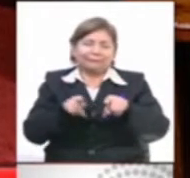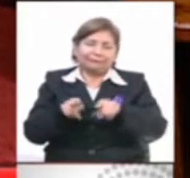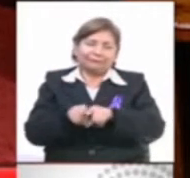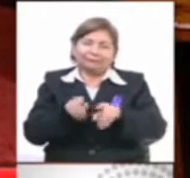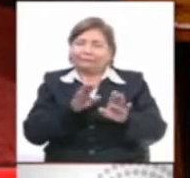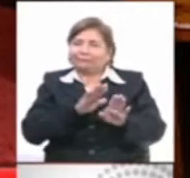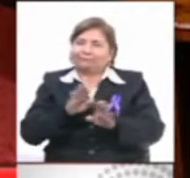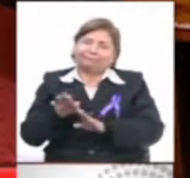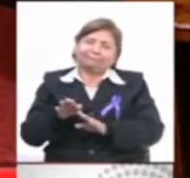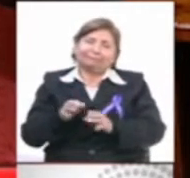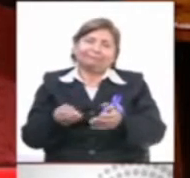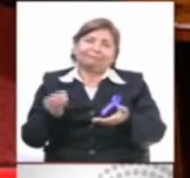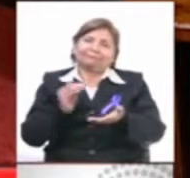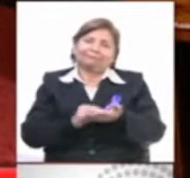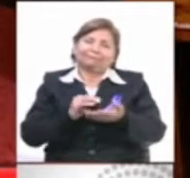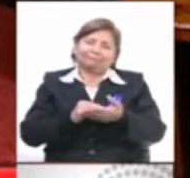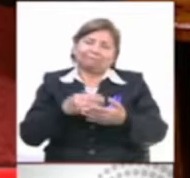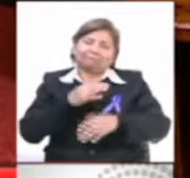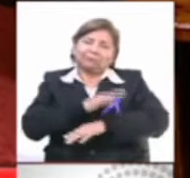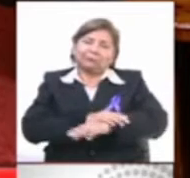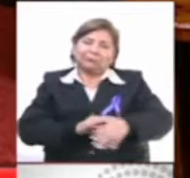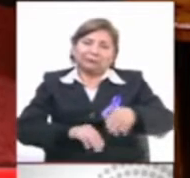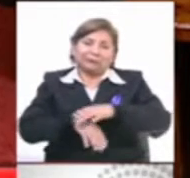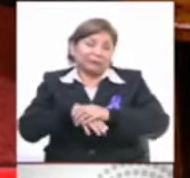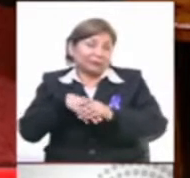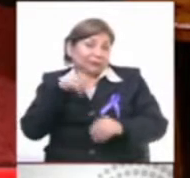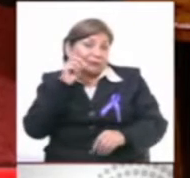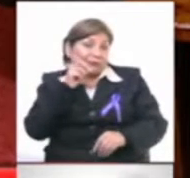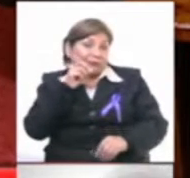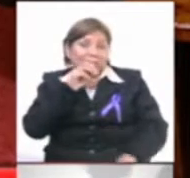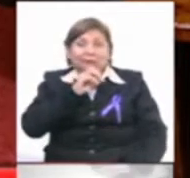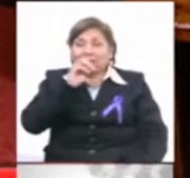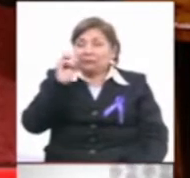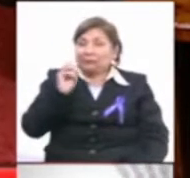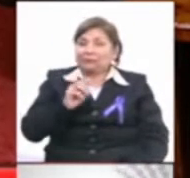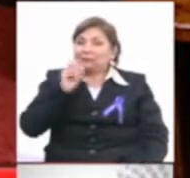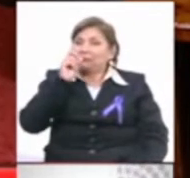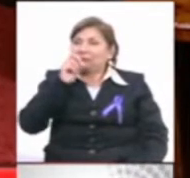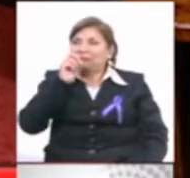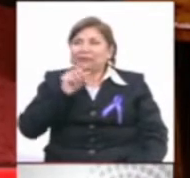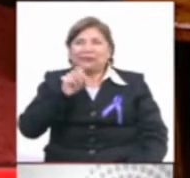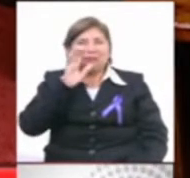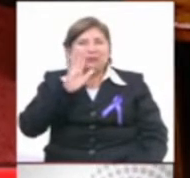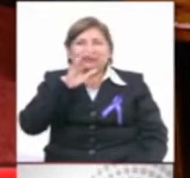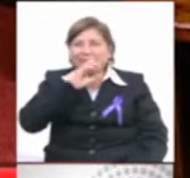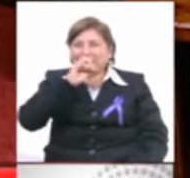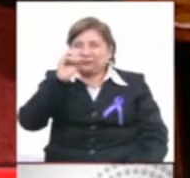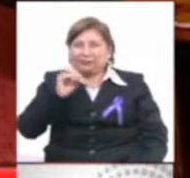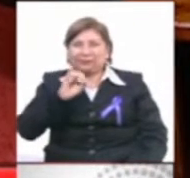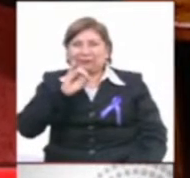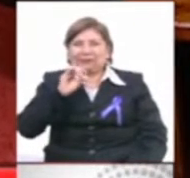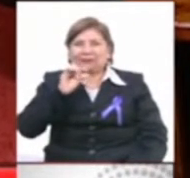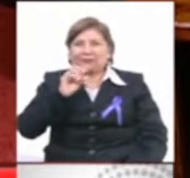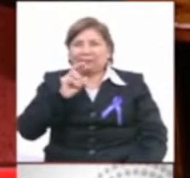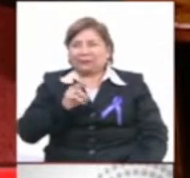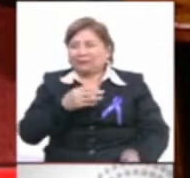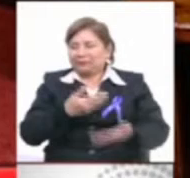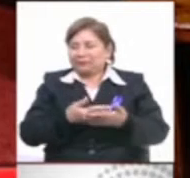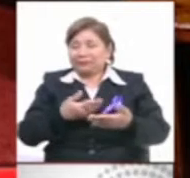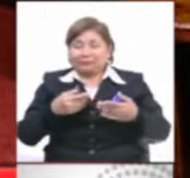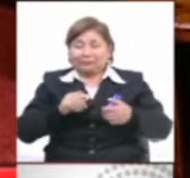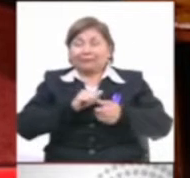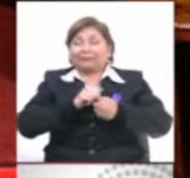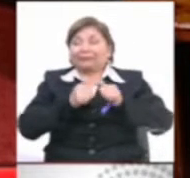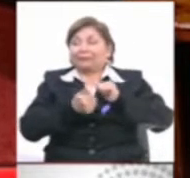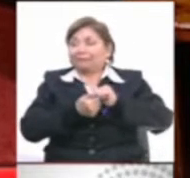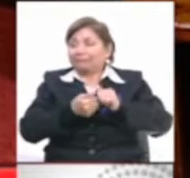otro, aumentando el FONCOR de 1% a 1.5% del IGB. Este último